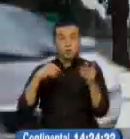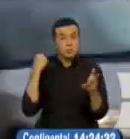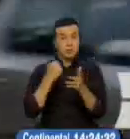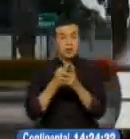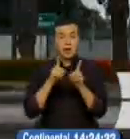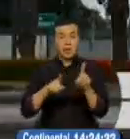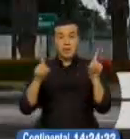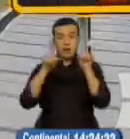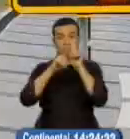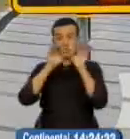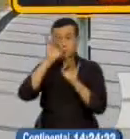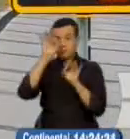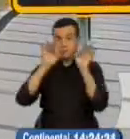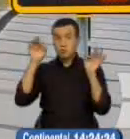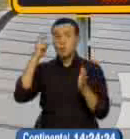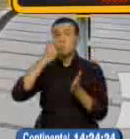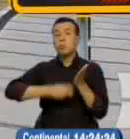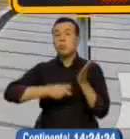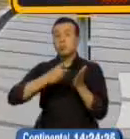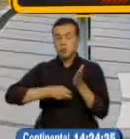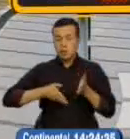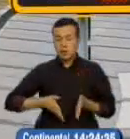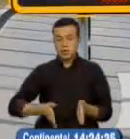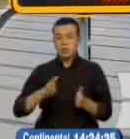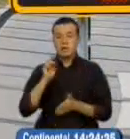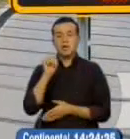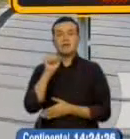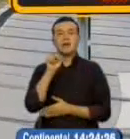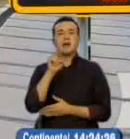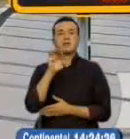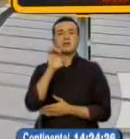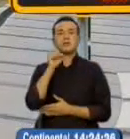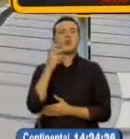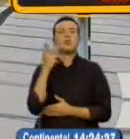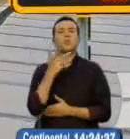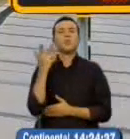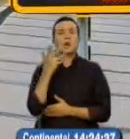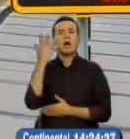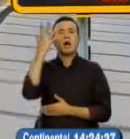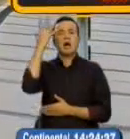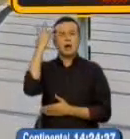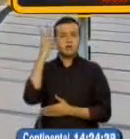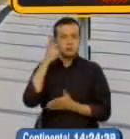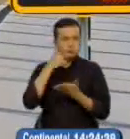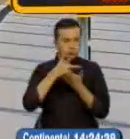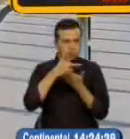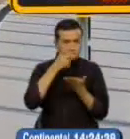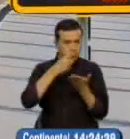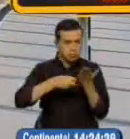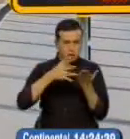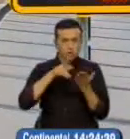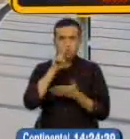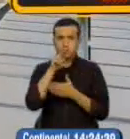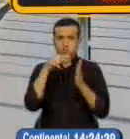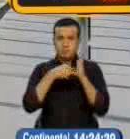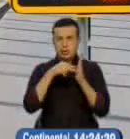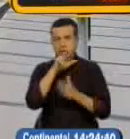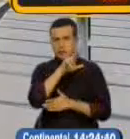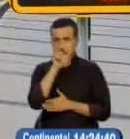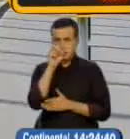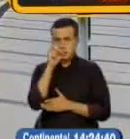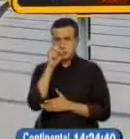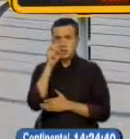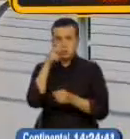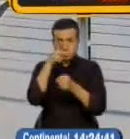datos estadísticos, las multas en la avenida Narcisa de Jesús se registraban sin radares 2.336 multas.